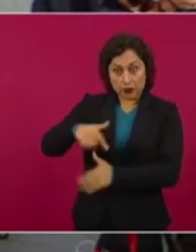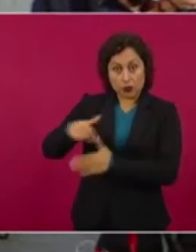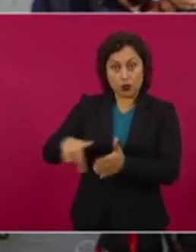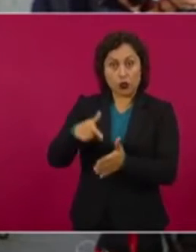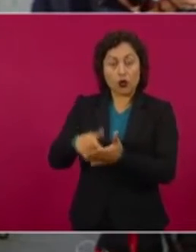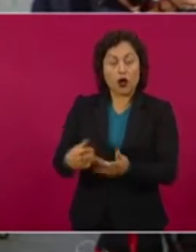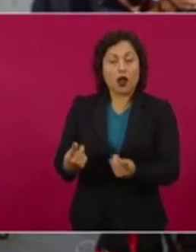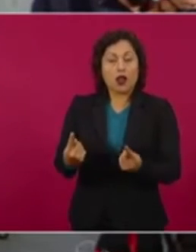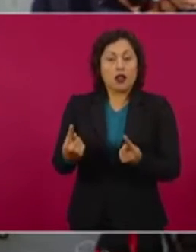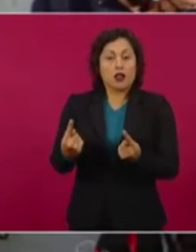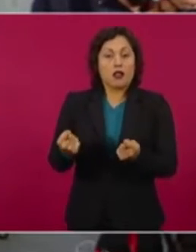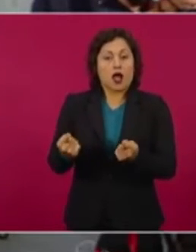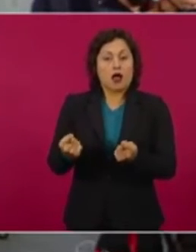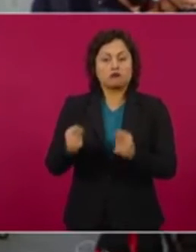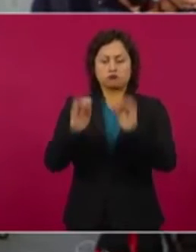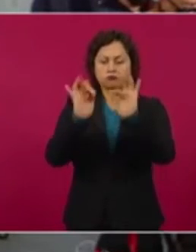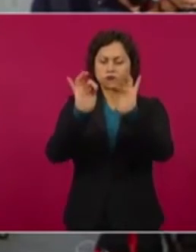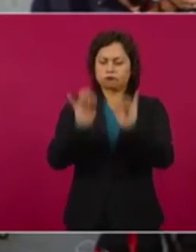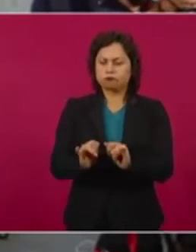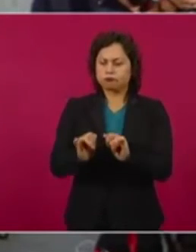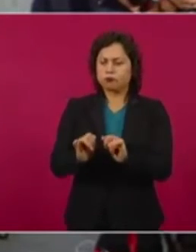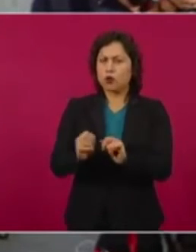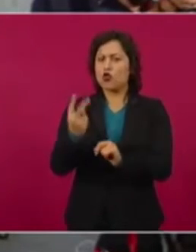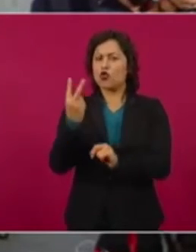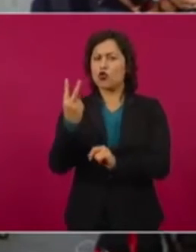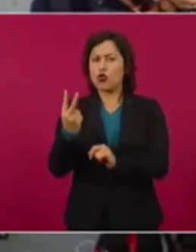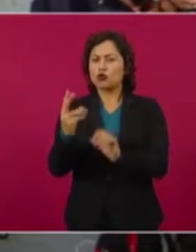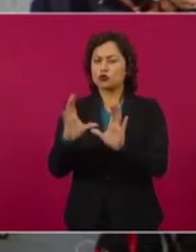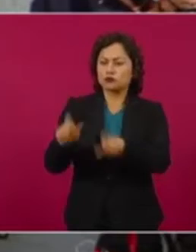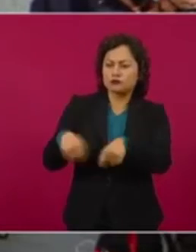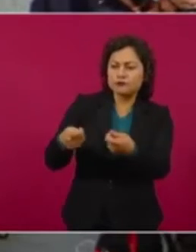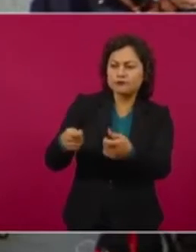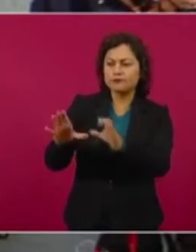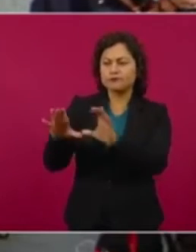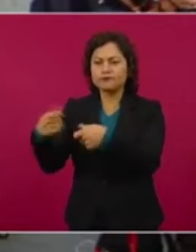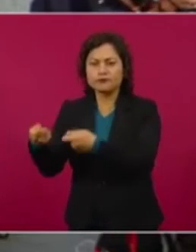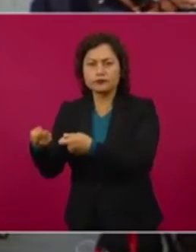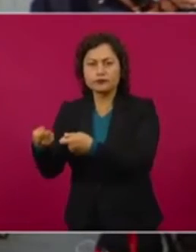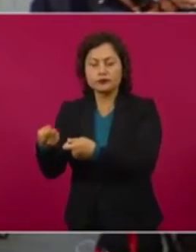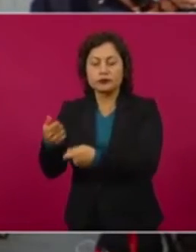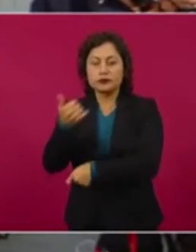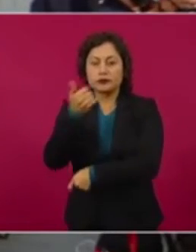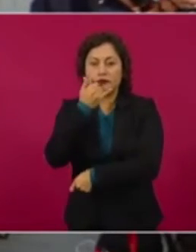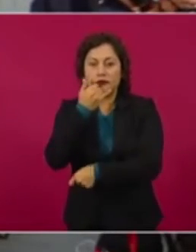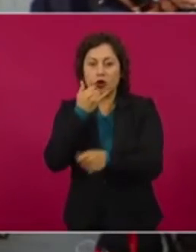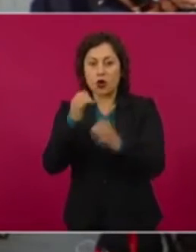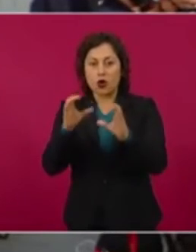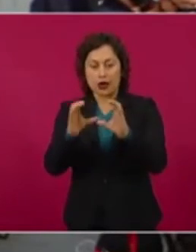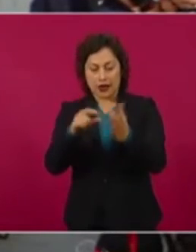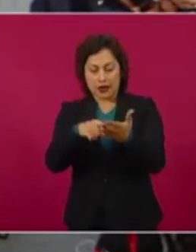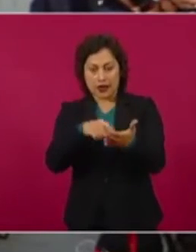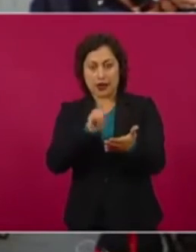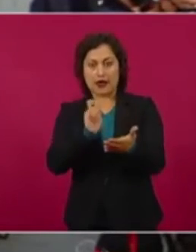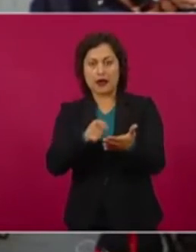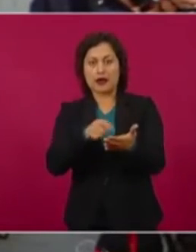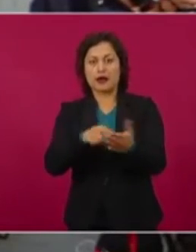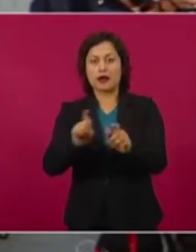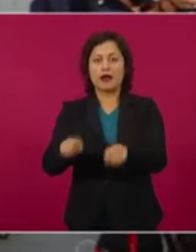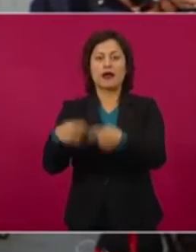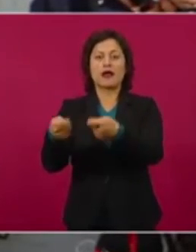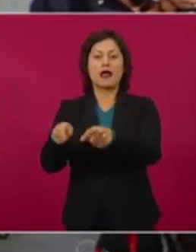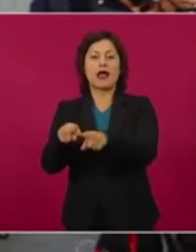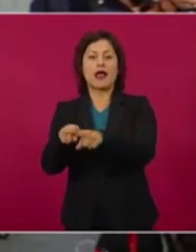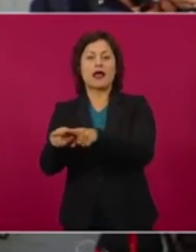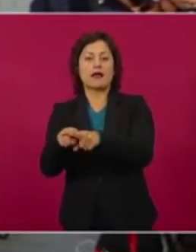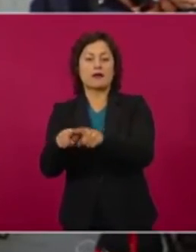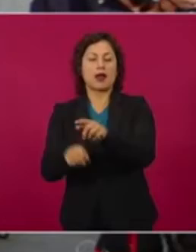un certificado y un título de propiedad. Pero da la pequeña casualidad que el certificado que expide se lo expide a la hermana del que se conoce como